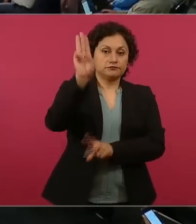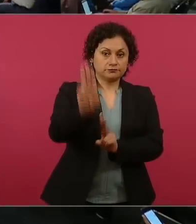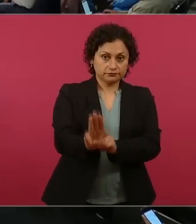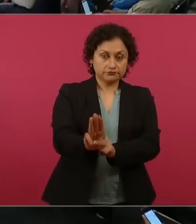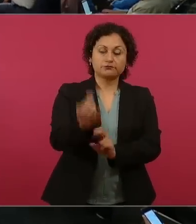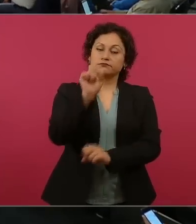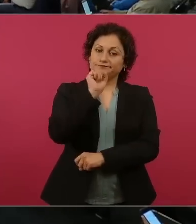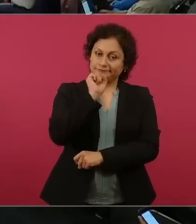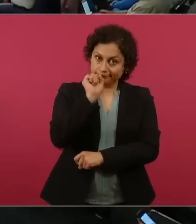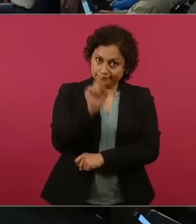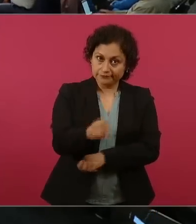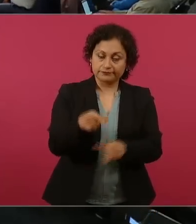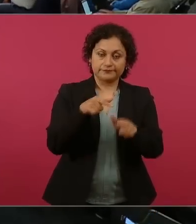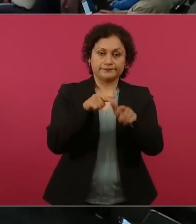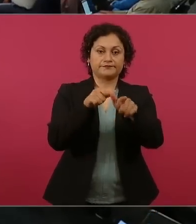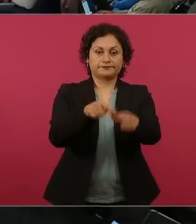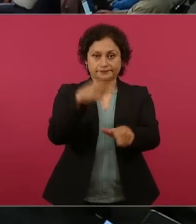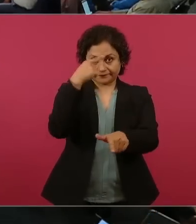para concluir.